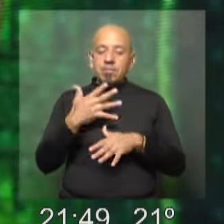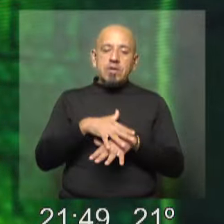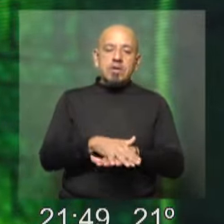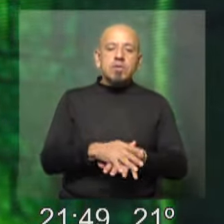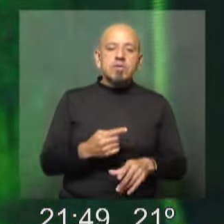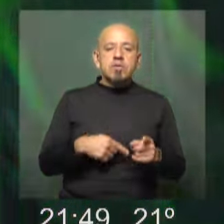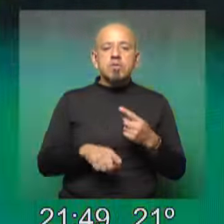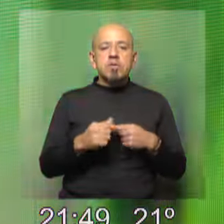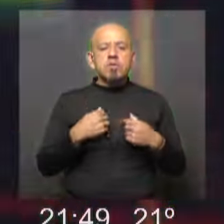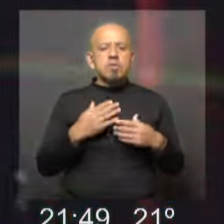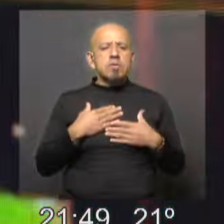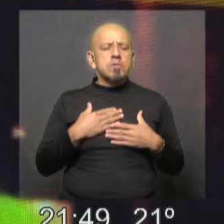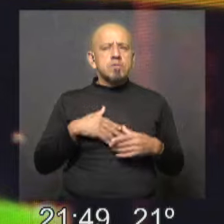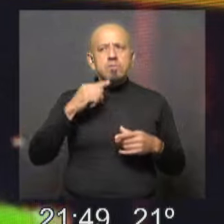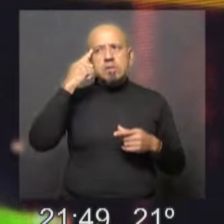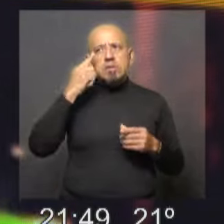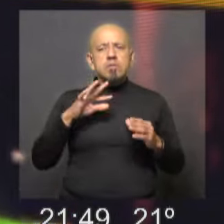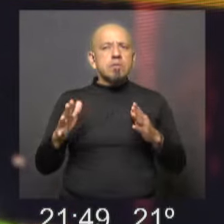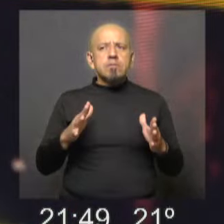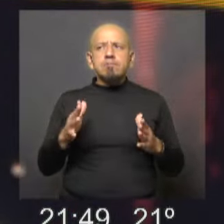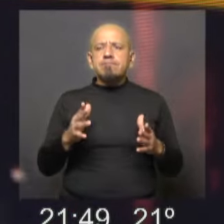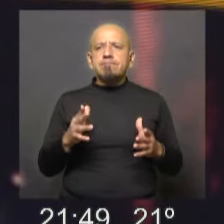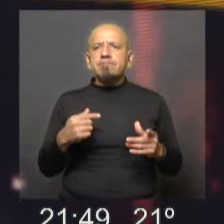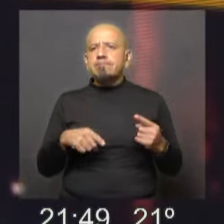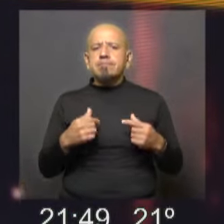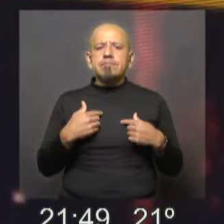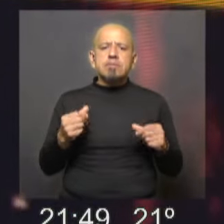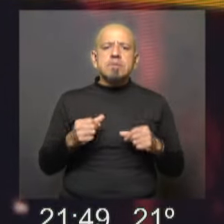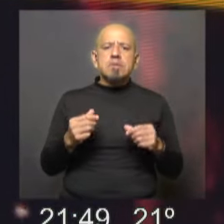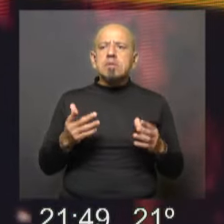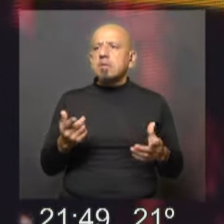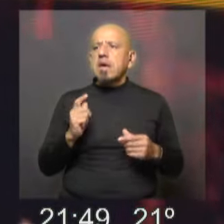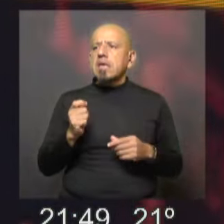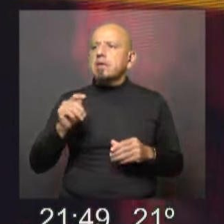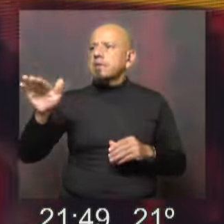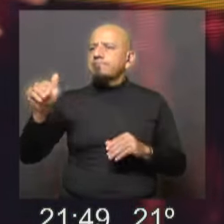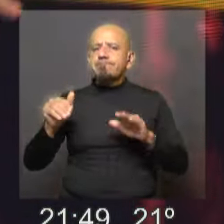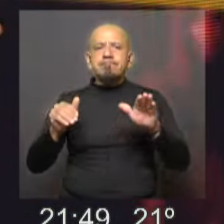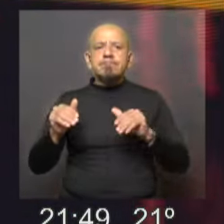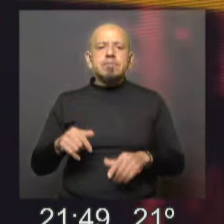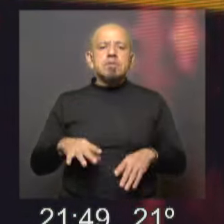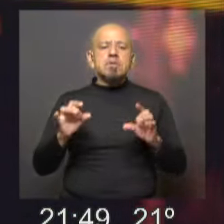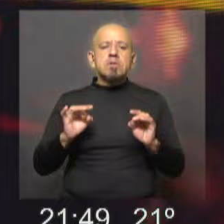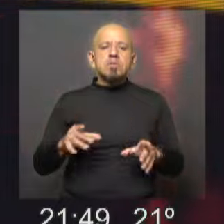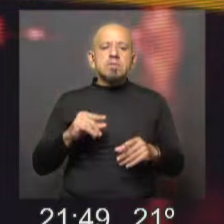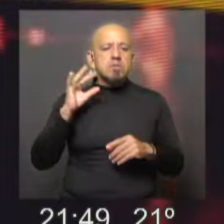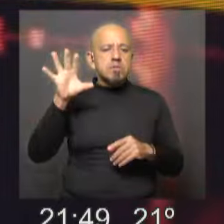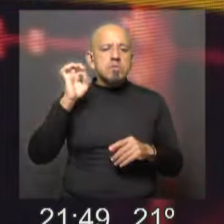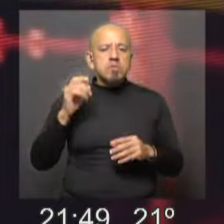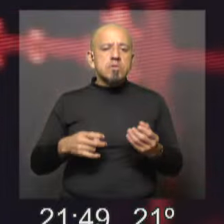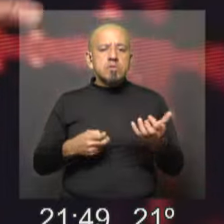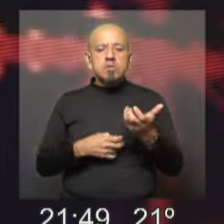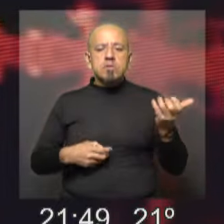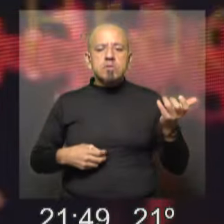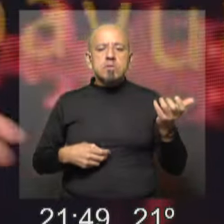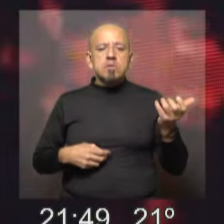como que siempre estoy pensando a qué invito, ¿no? Digo, voy a hacer un show en vivo, bueno, ¿y a qué...? Porque si solo quiero que me escuchen cantar o tocar, digo,